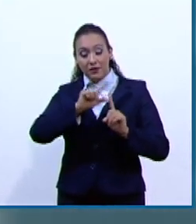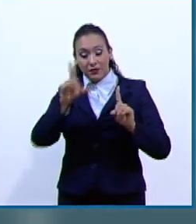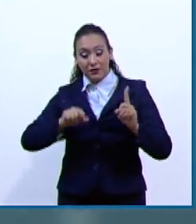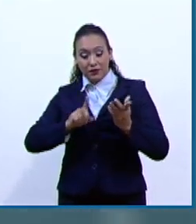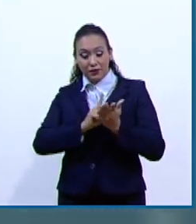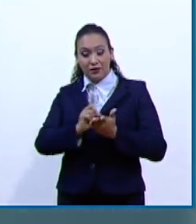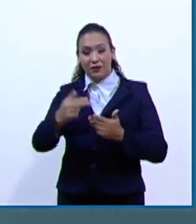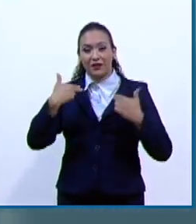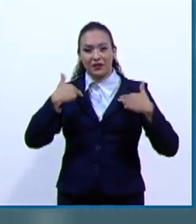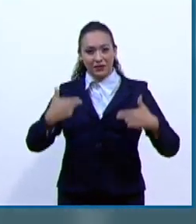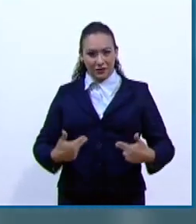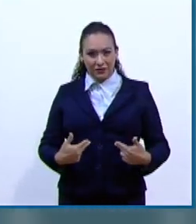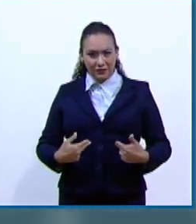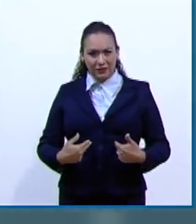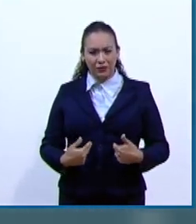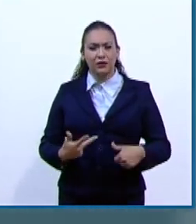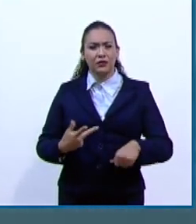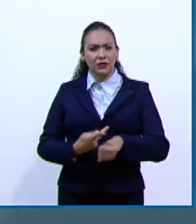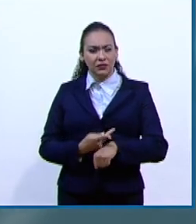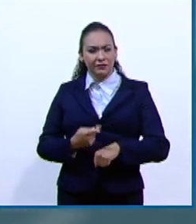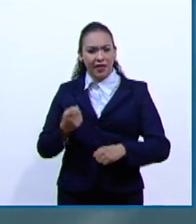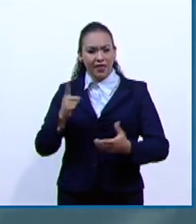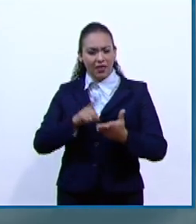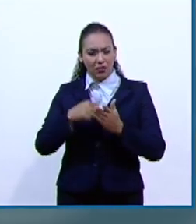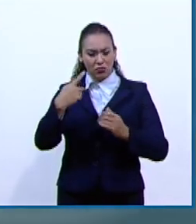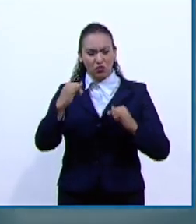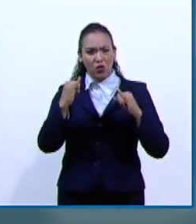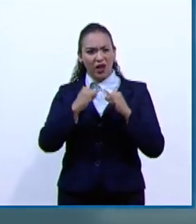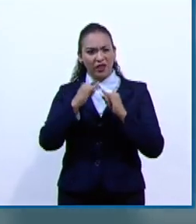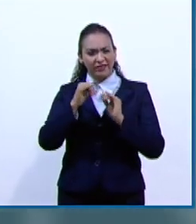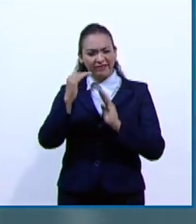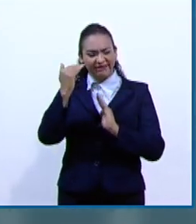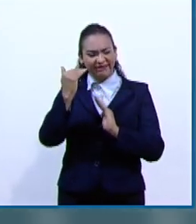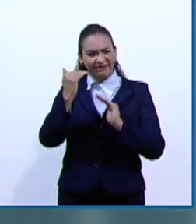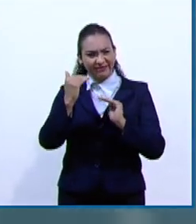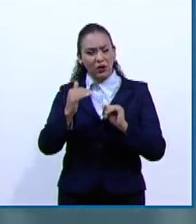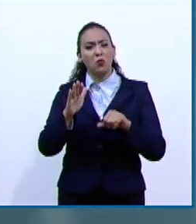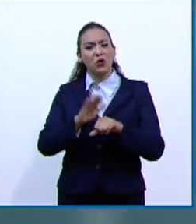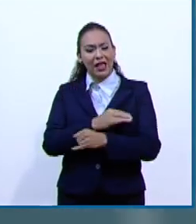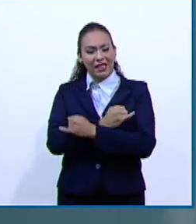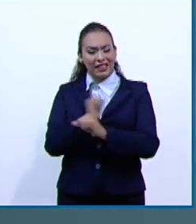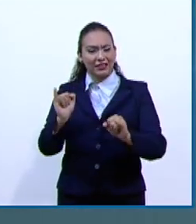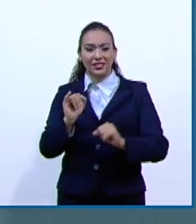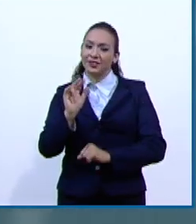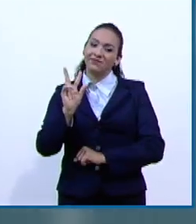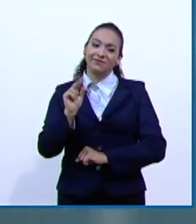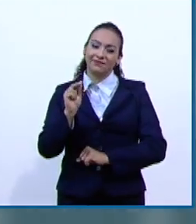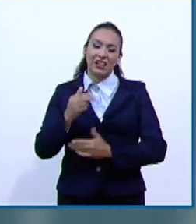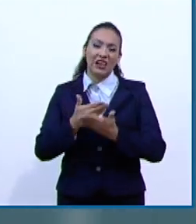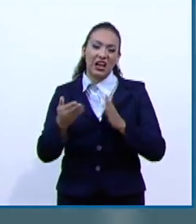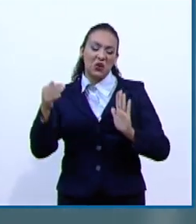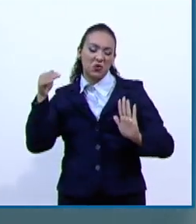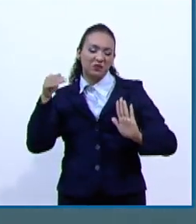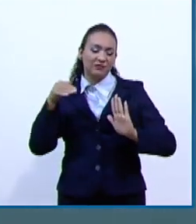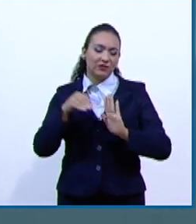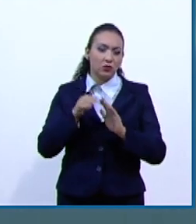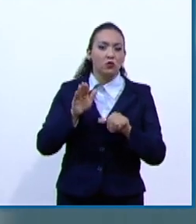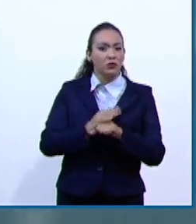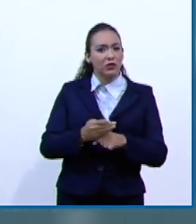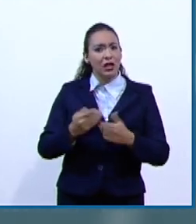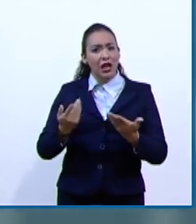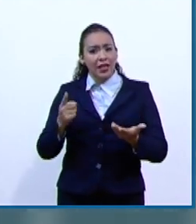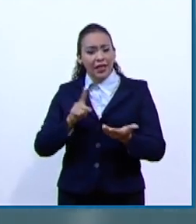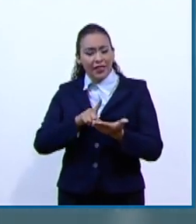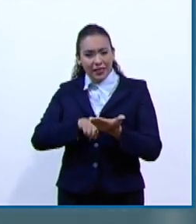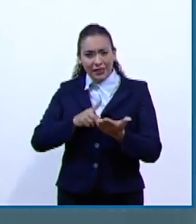haya experimentado un debilitamiento institucional con la pérdida de su autonomía, omisión en graves violaciones a derechos humanos